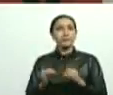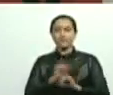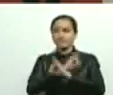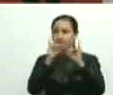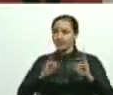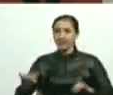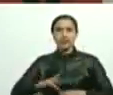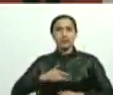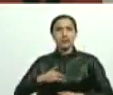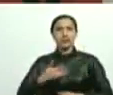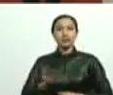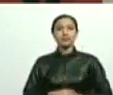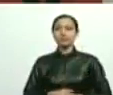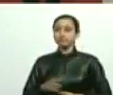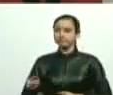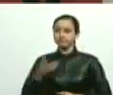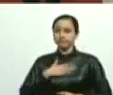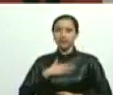Cilita, pues.